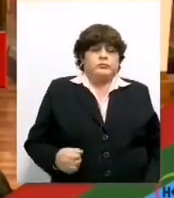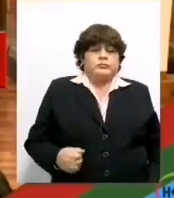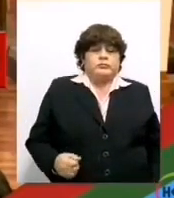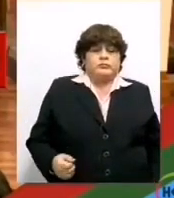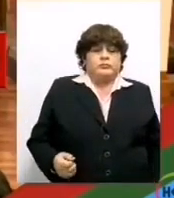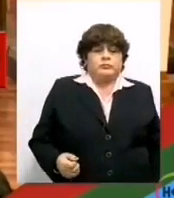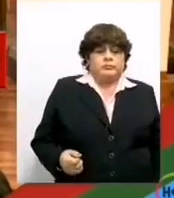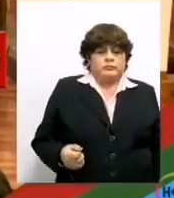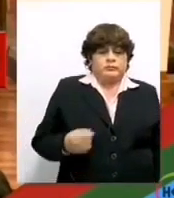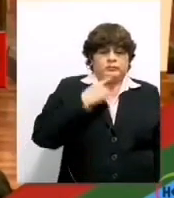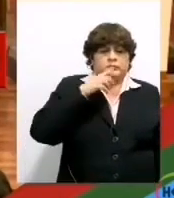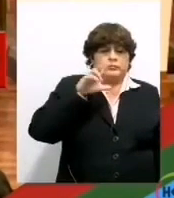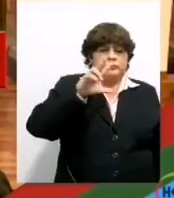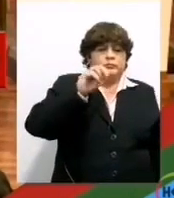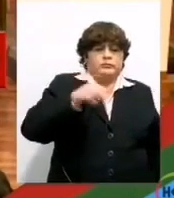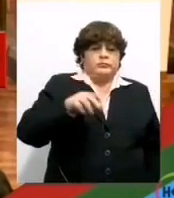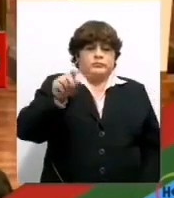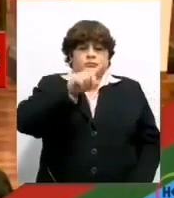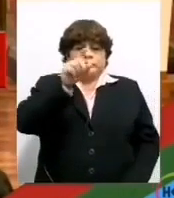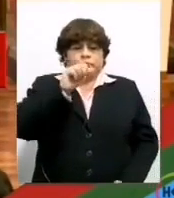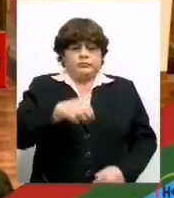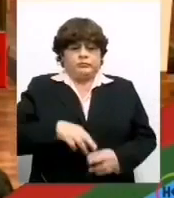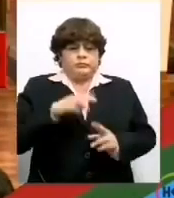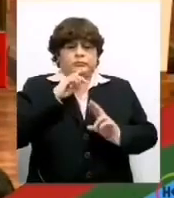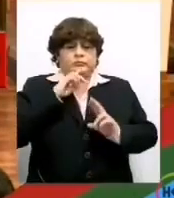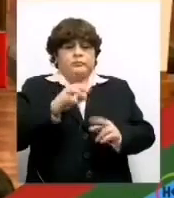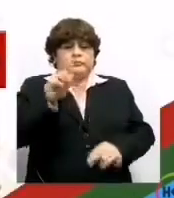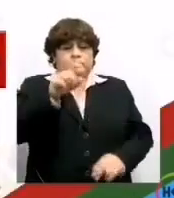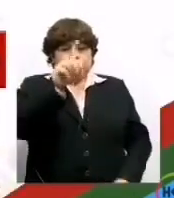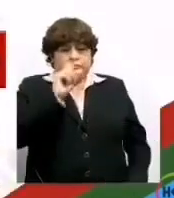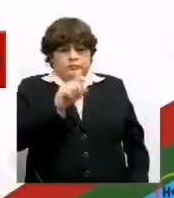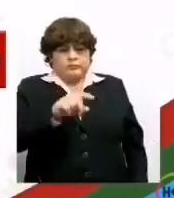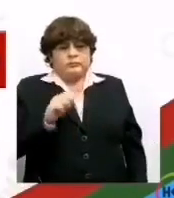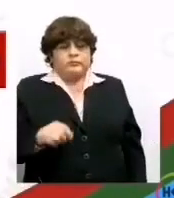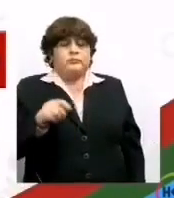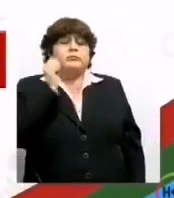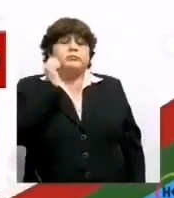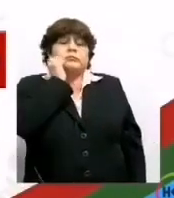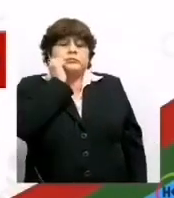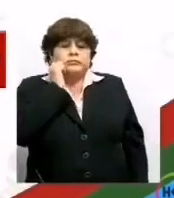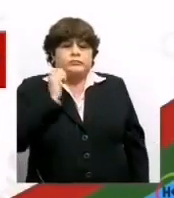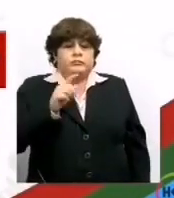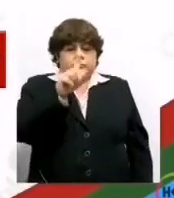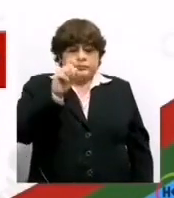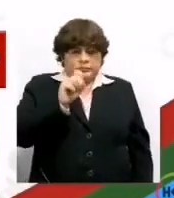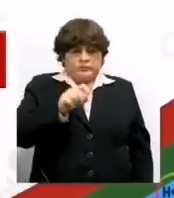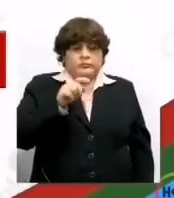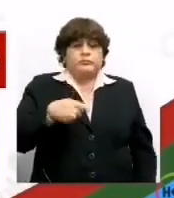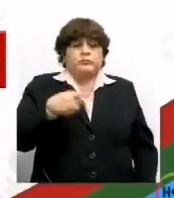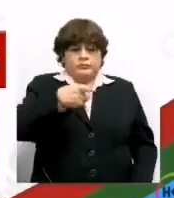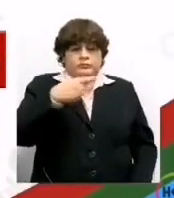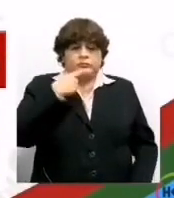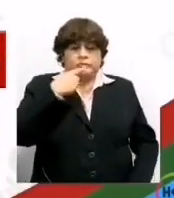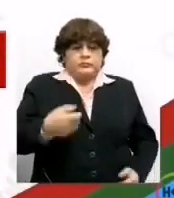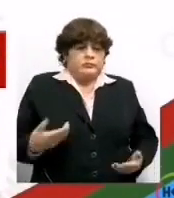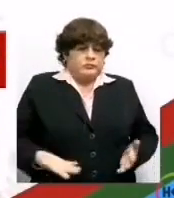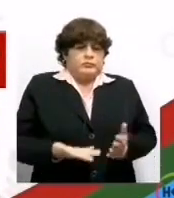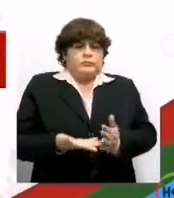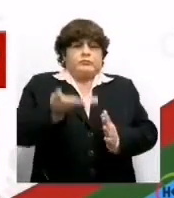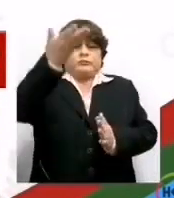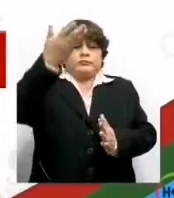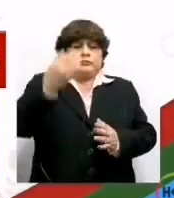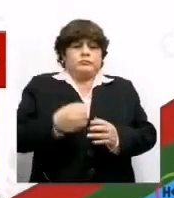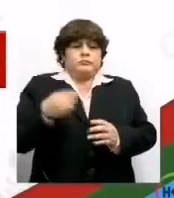lavado tiene 30 segundos para formular la pregunta señor César Acuña usted que dice tanto querer al alto